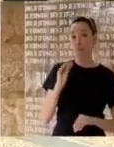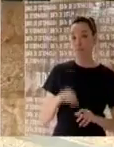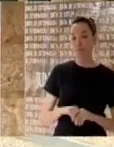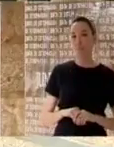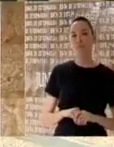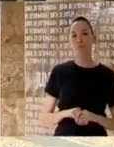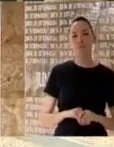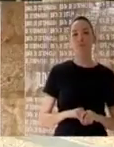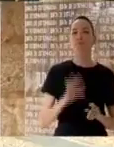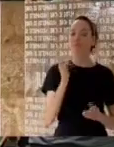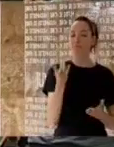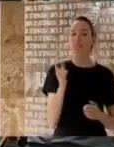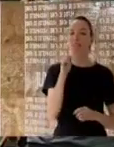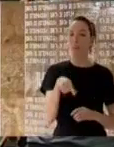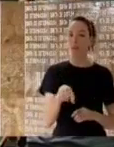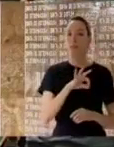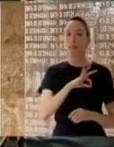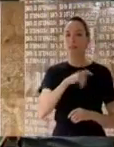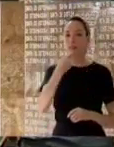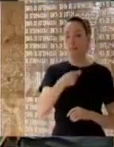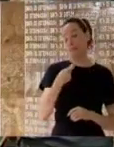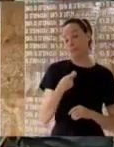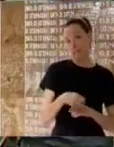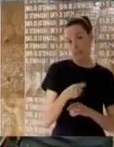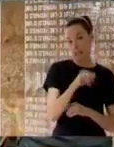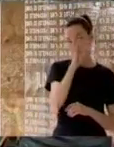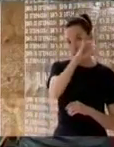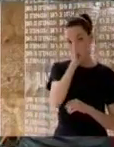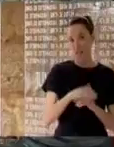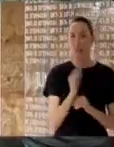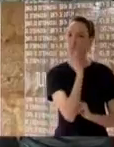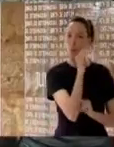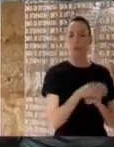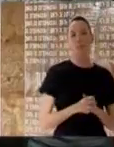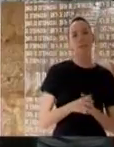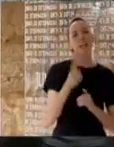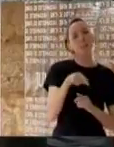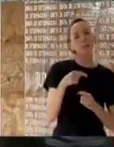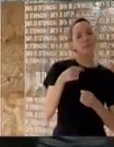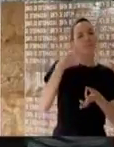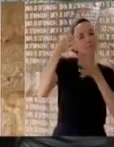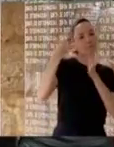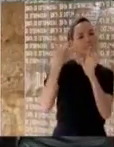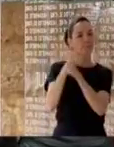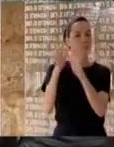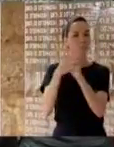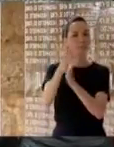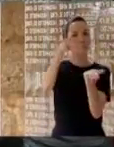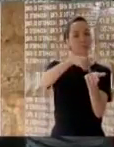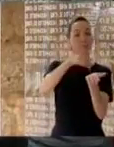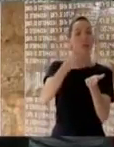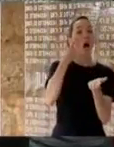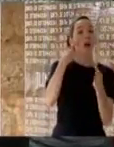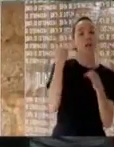Sí, la última también al señor Sánchez. También ahondar un poquito en esa propuesta que han realizado de exigir a los altos cargos que